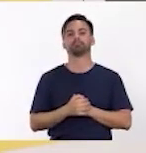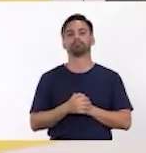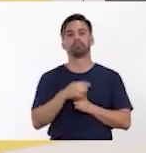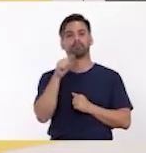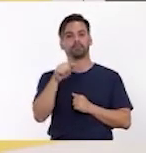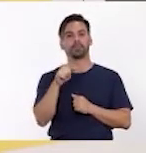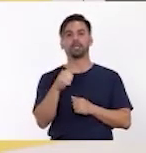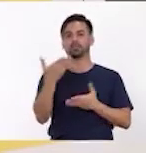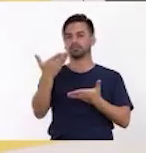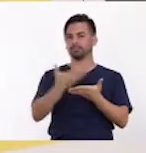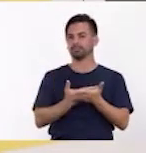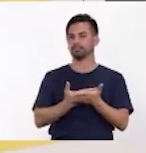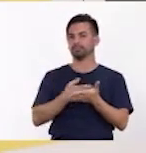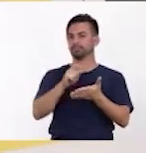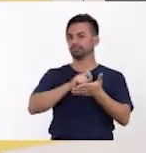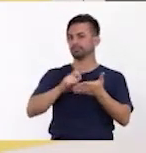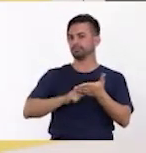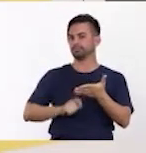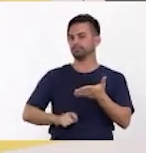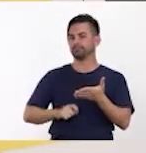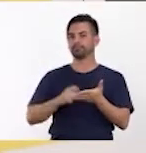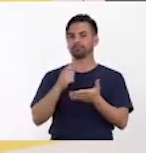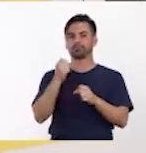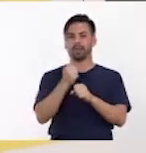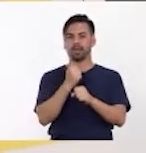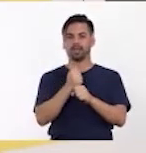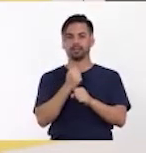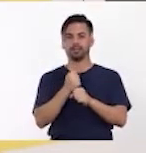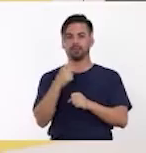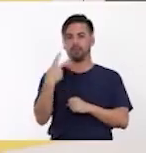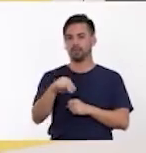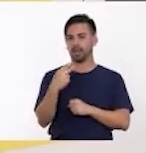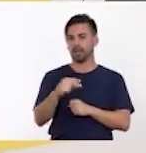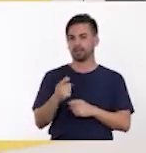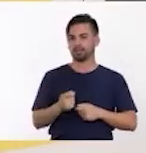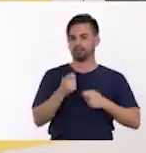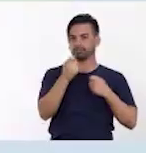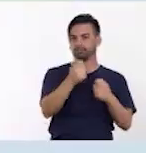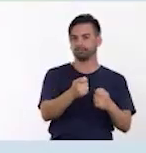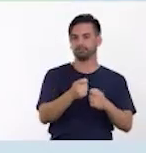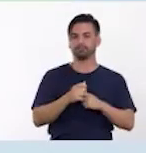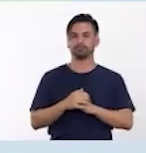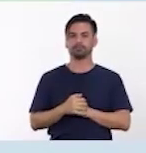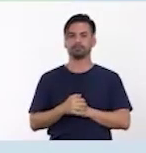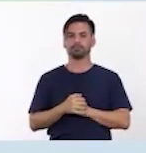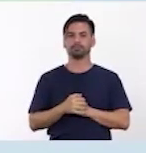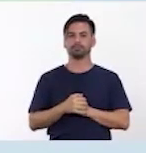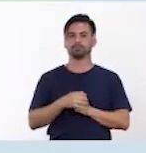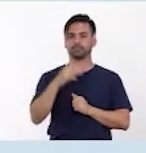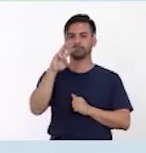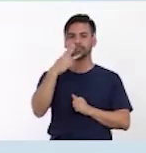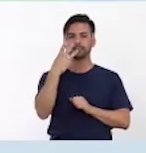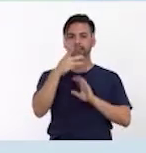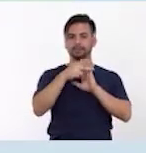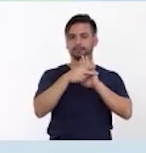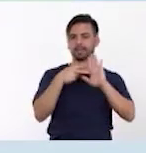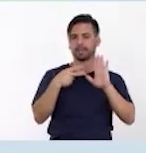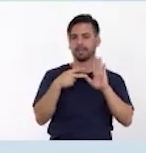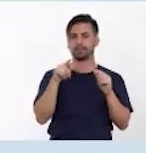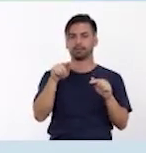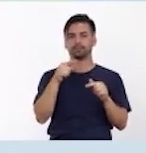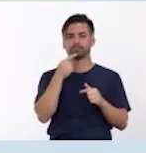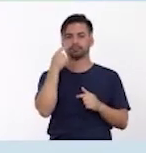realizar nuestro estudiantado. Un tercer tema a abordar son las fuentes